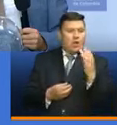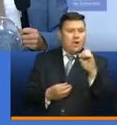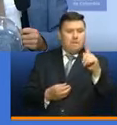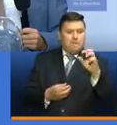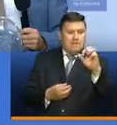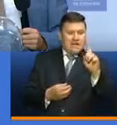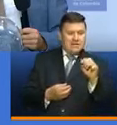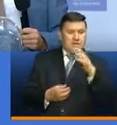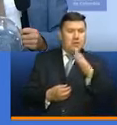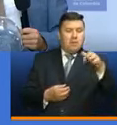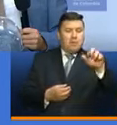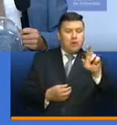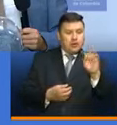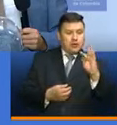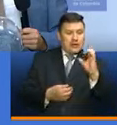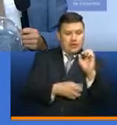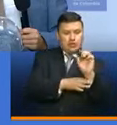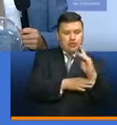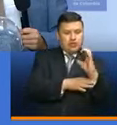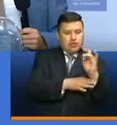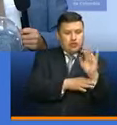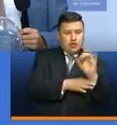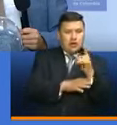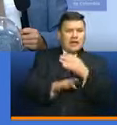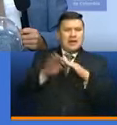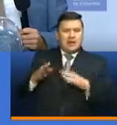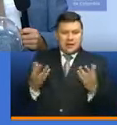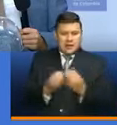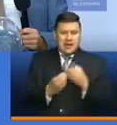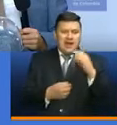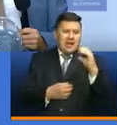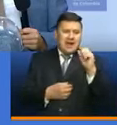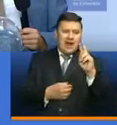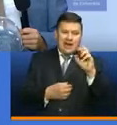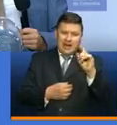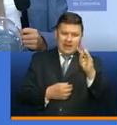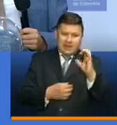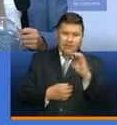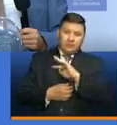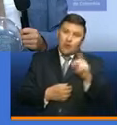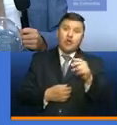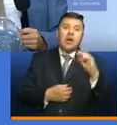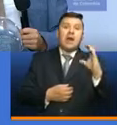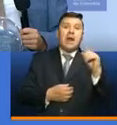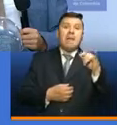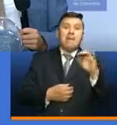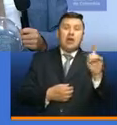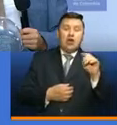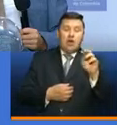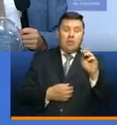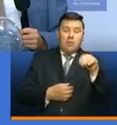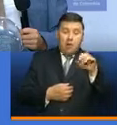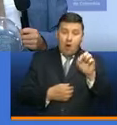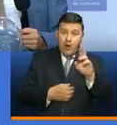Total Protection, Marina Gómez, el representante del grupo Careta Profilter, Camilo Mora, el representante del